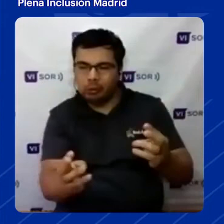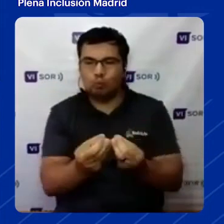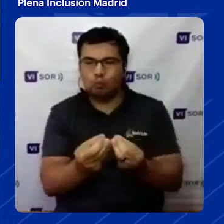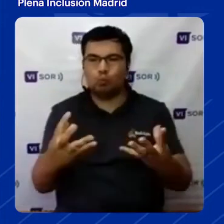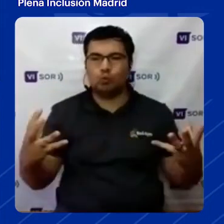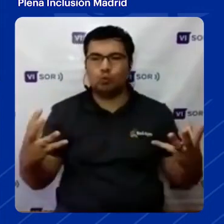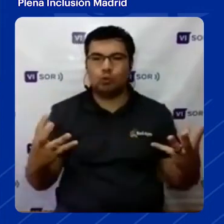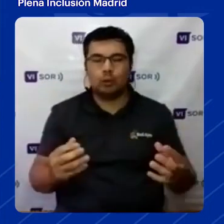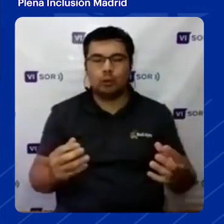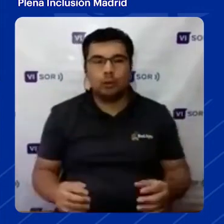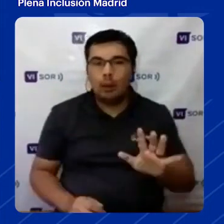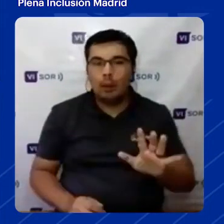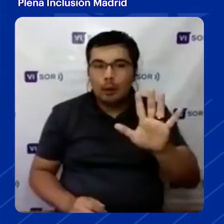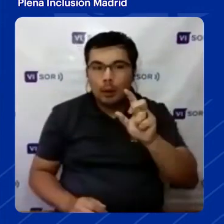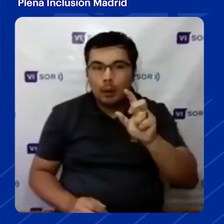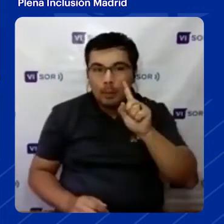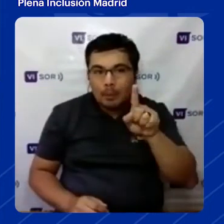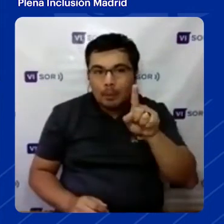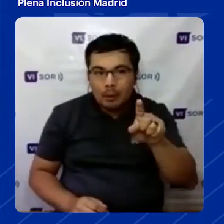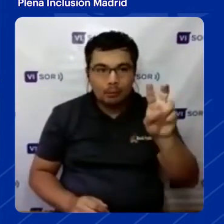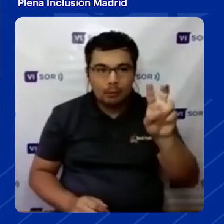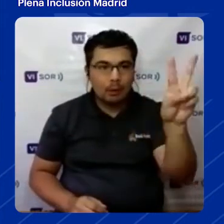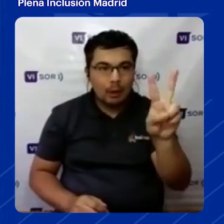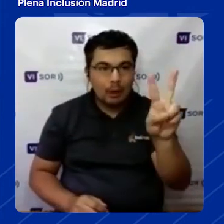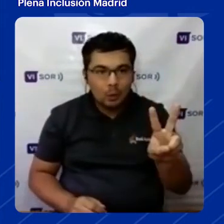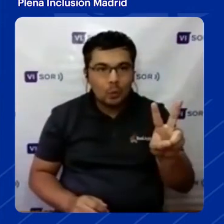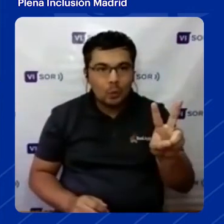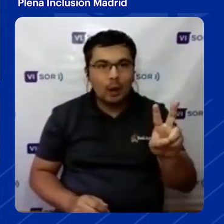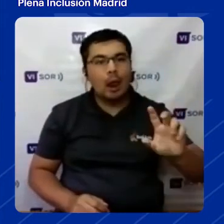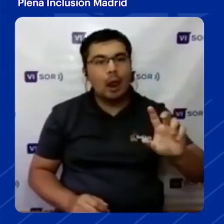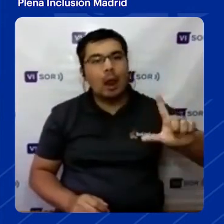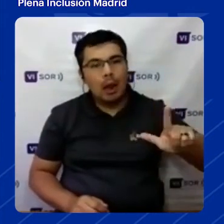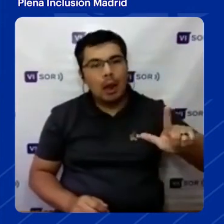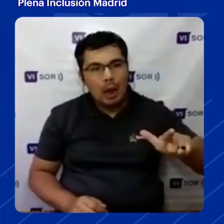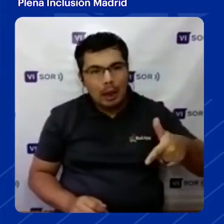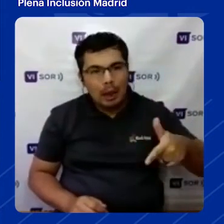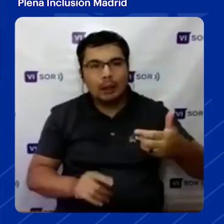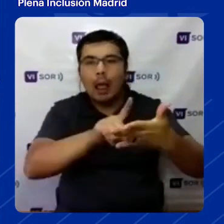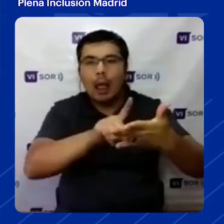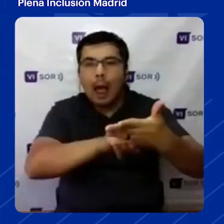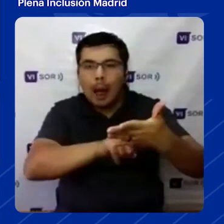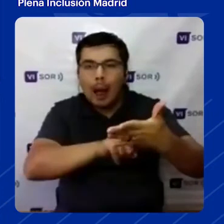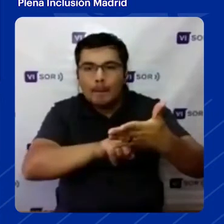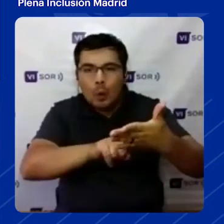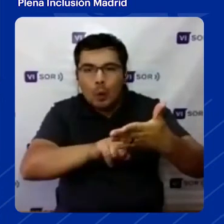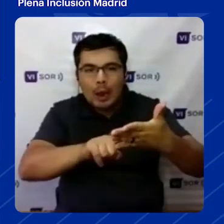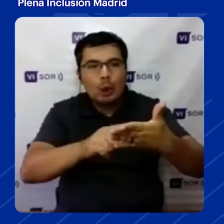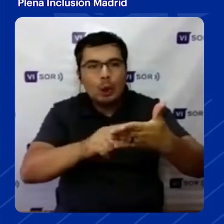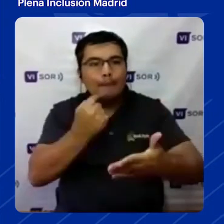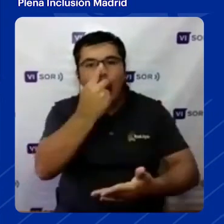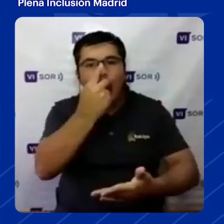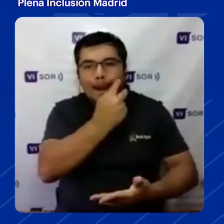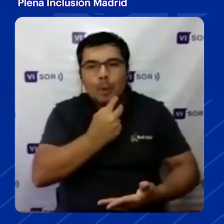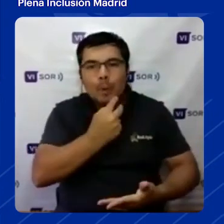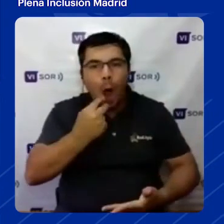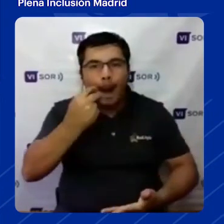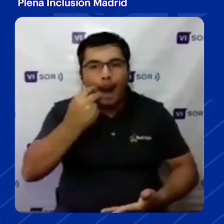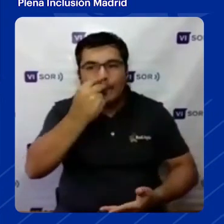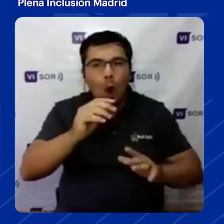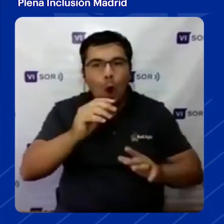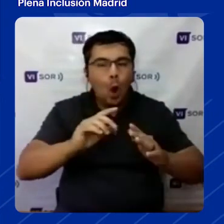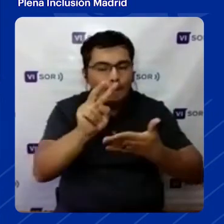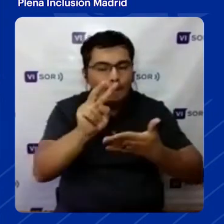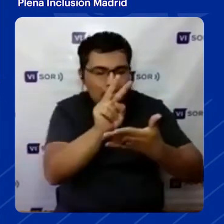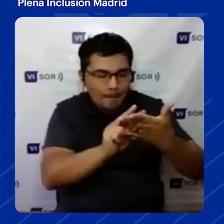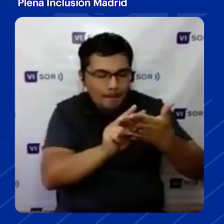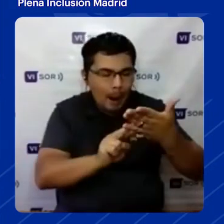Tienen lectura lenta, van apoyándose con un dedo, van leyendo muy despacio, moviendo los labios o leyendo incluso en voz alta, se escuchan. Con